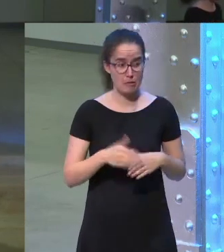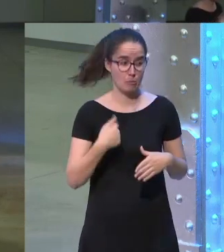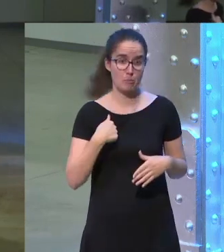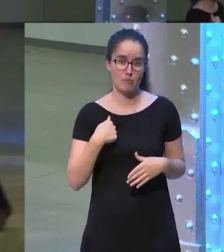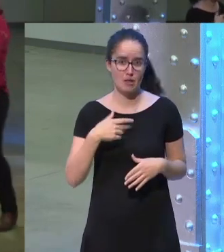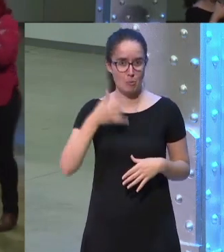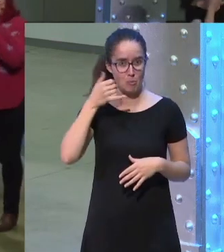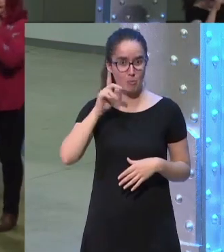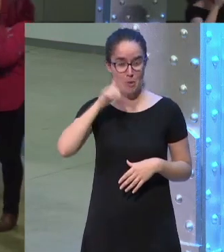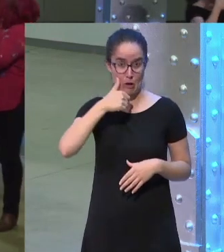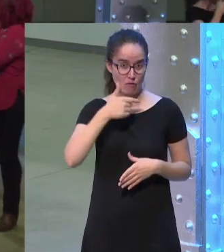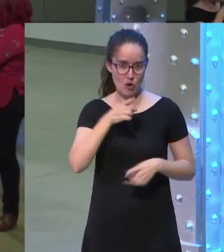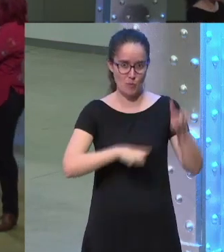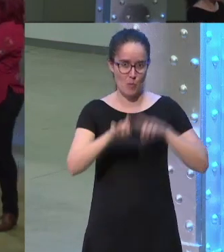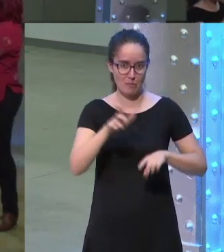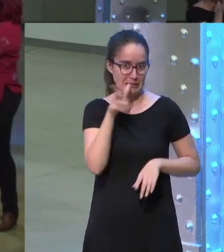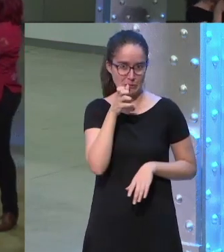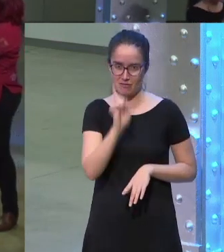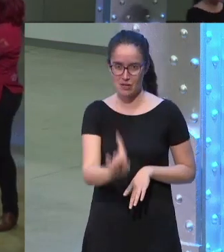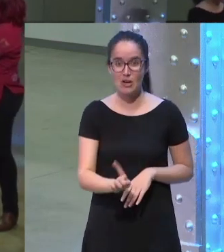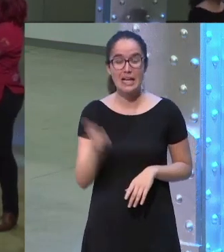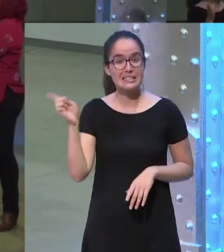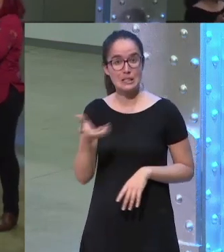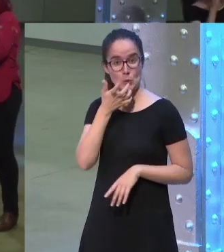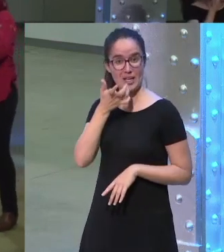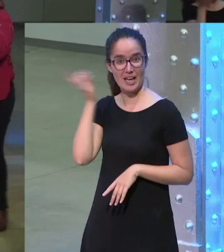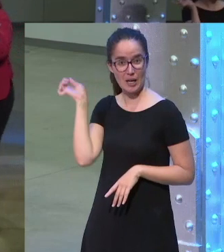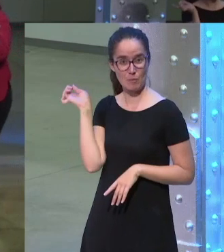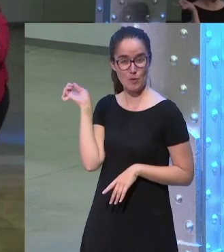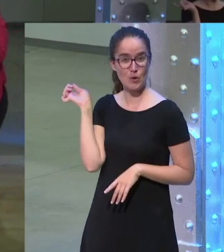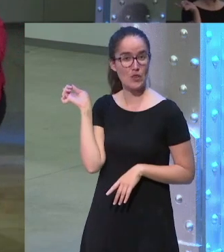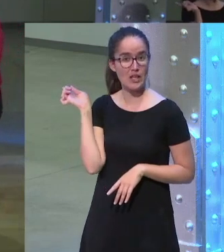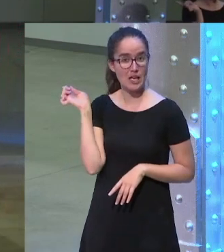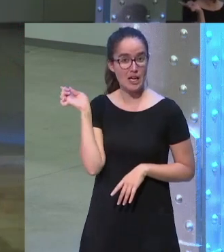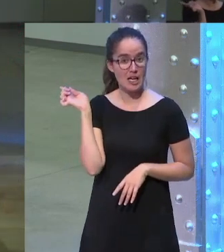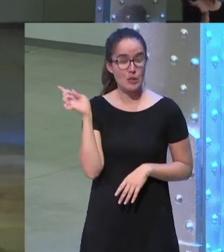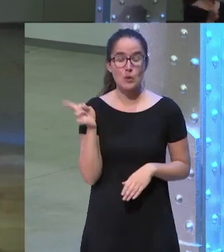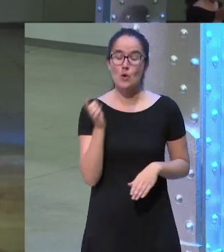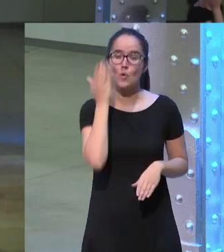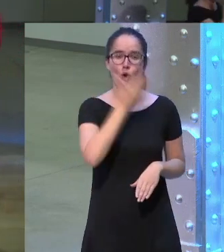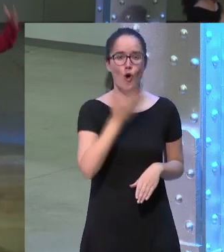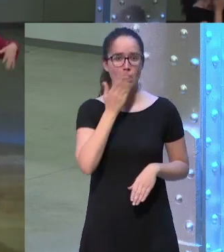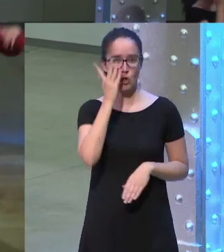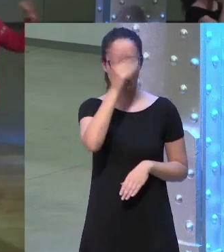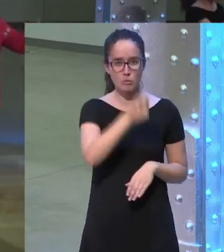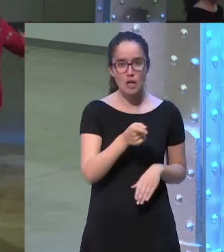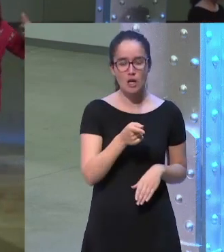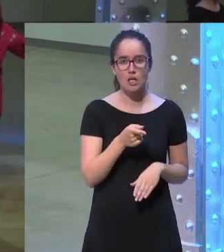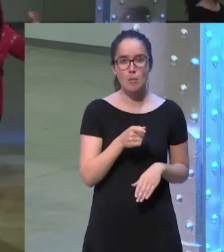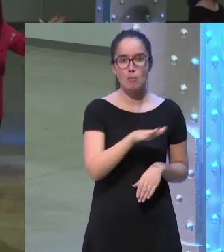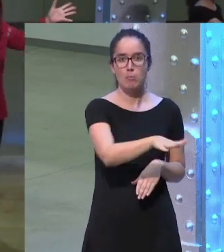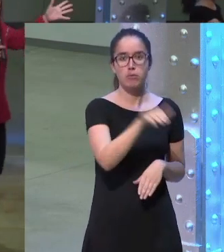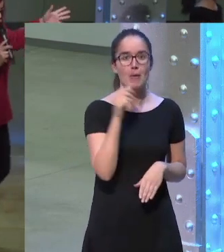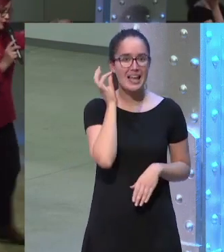Vale, hola. Este es un ejemplo de Stanley Milgram en un cole norteamericano que cogió a